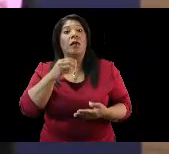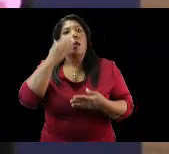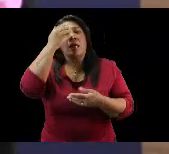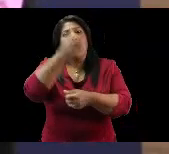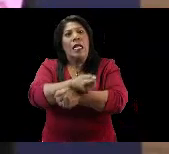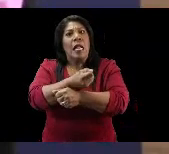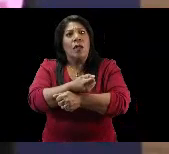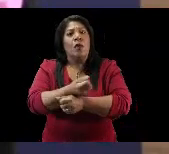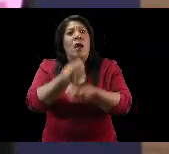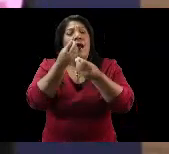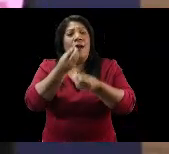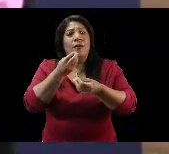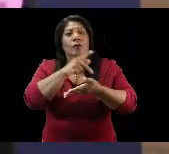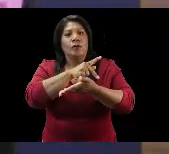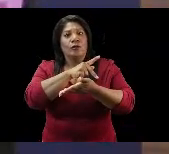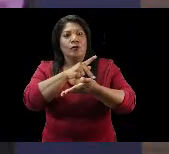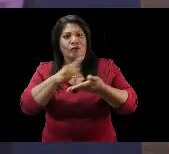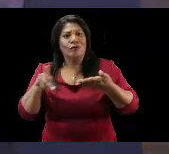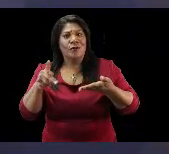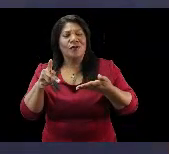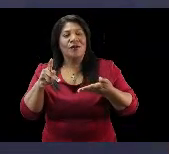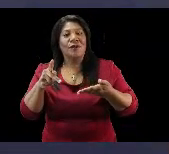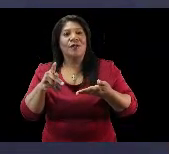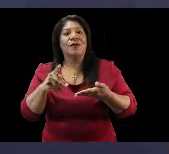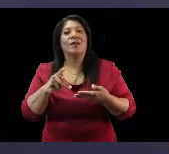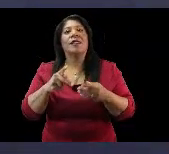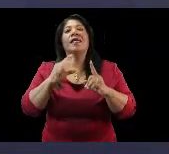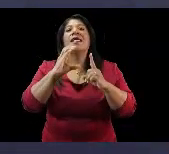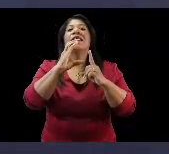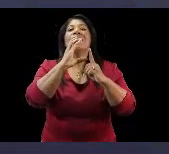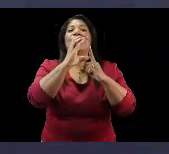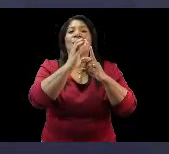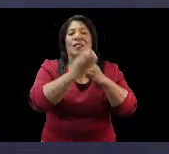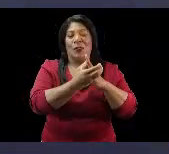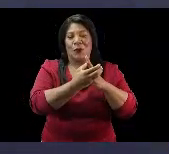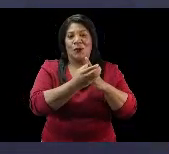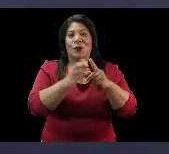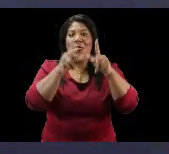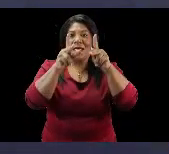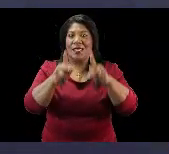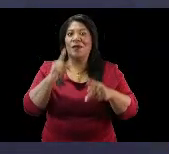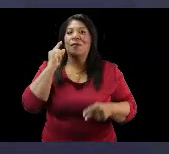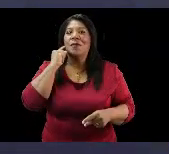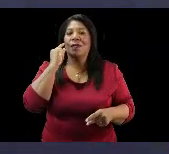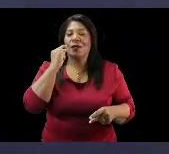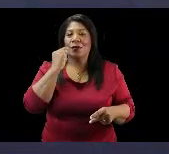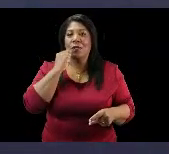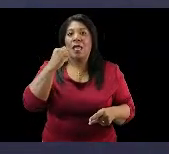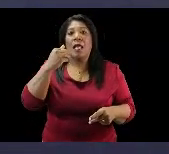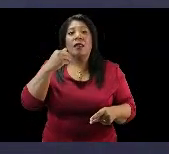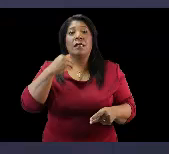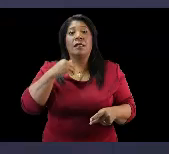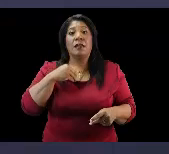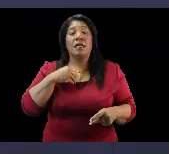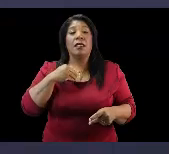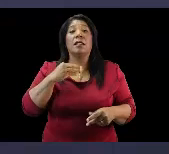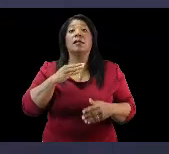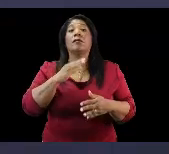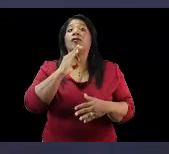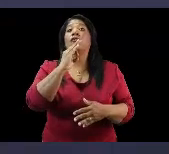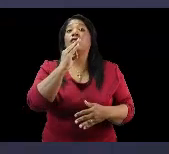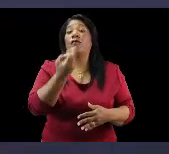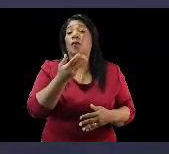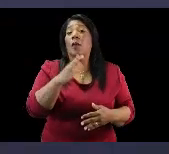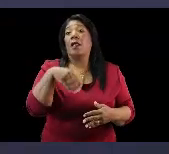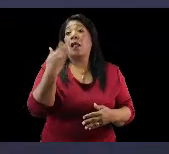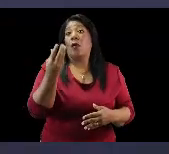futuros profesionales, comprendan de que es una cultura de personas sordas. Tiene su forma de cómo